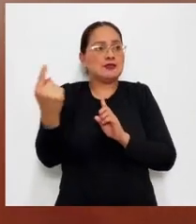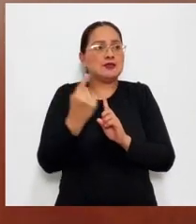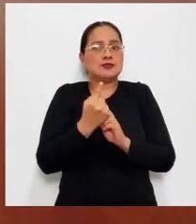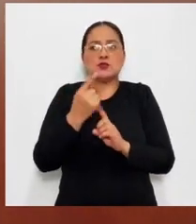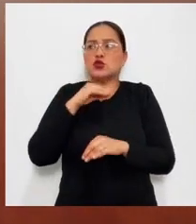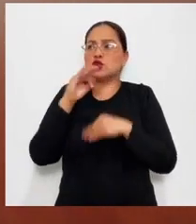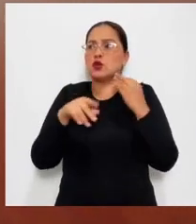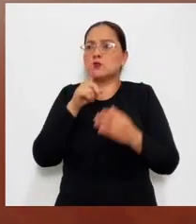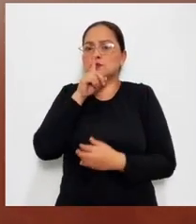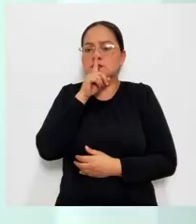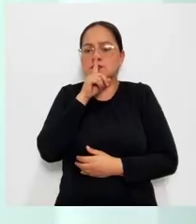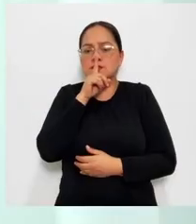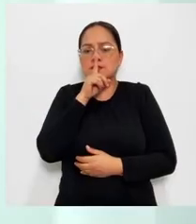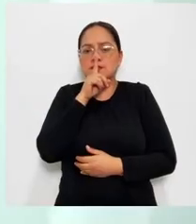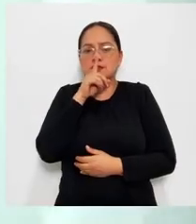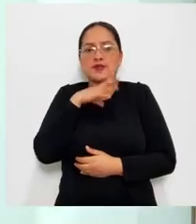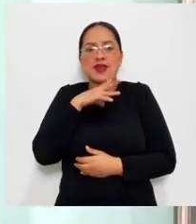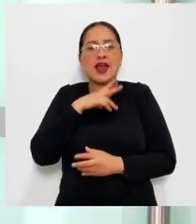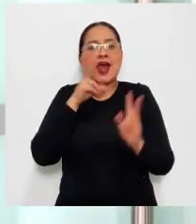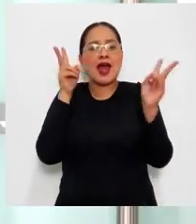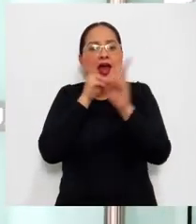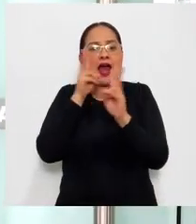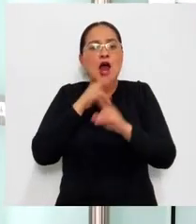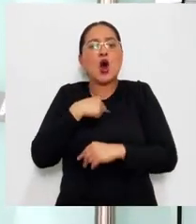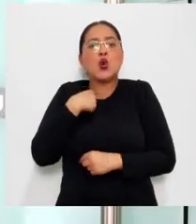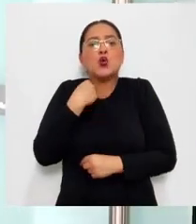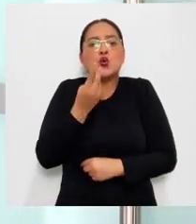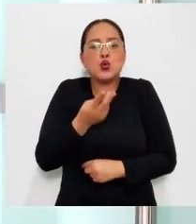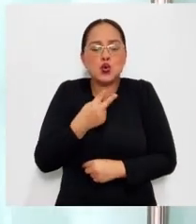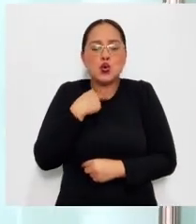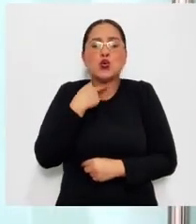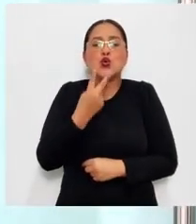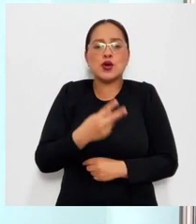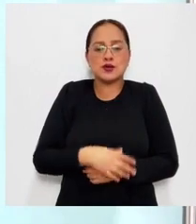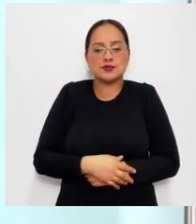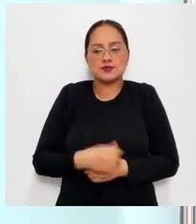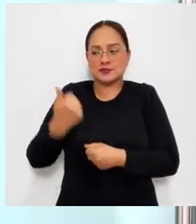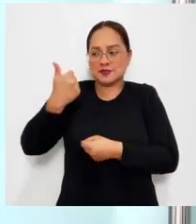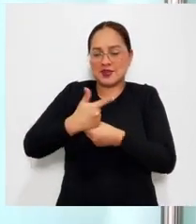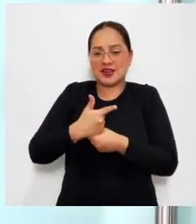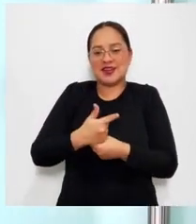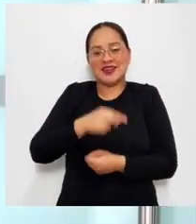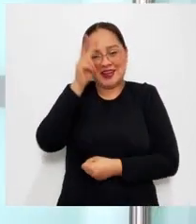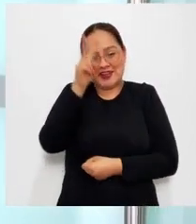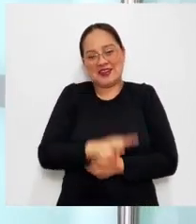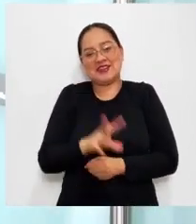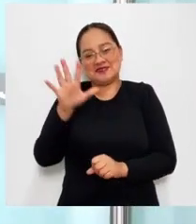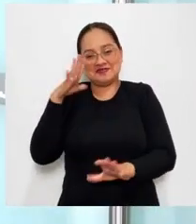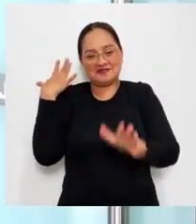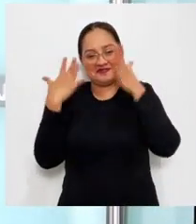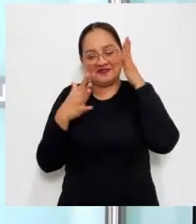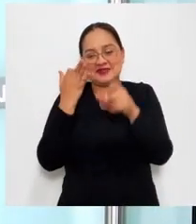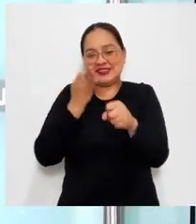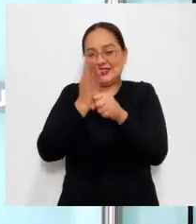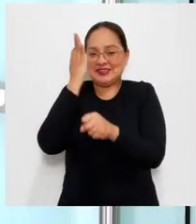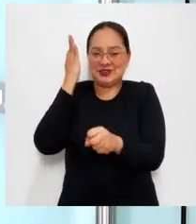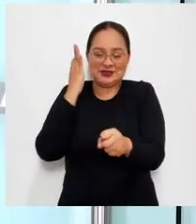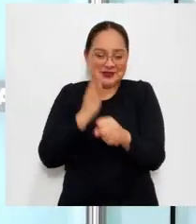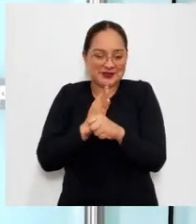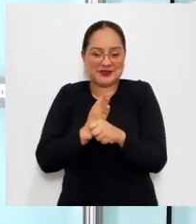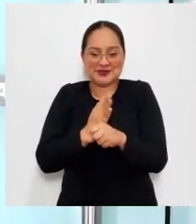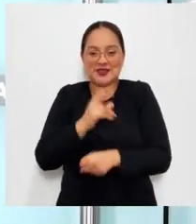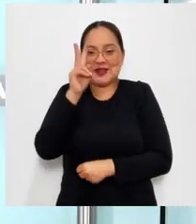comió las lunetas? Y todos callados. Y empieza, sóplenme, sóplenme. Y obviamente el chocolate, ¿no? Me descubrió y ha sido de las travesuras que más